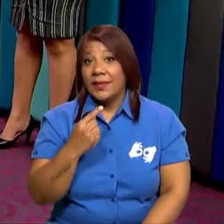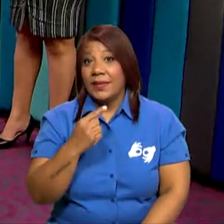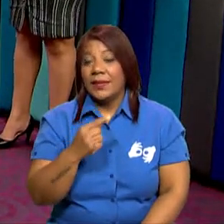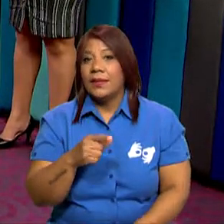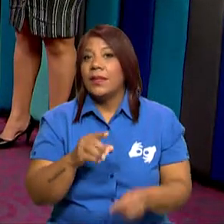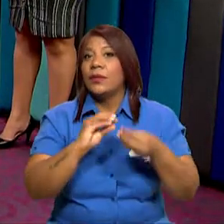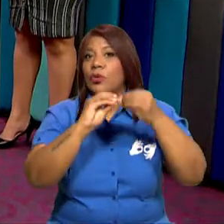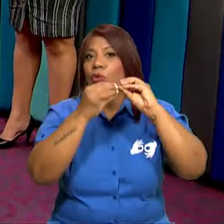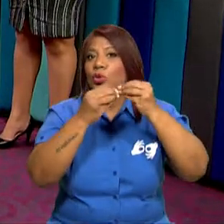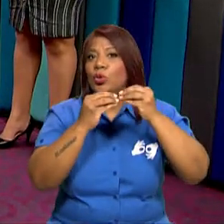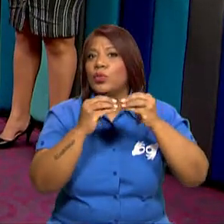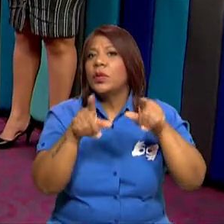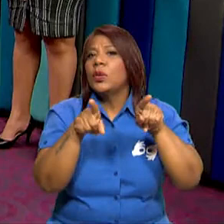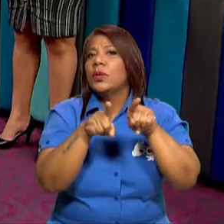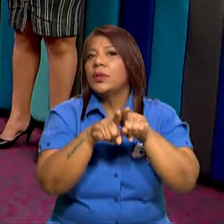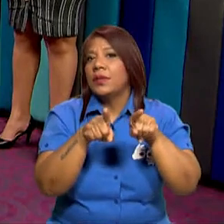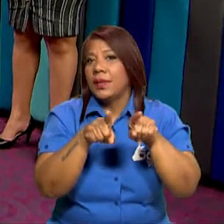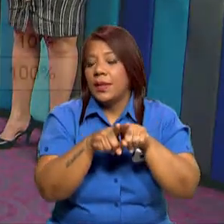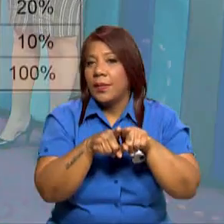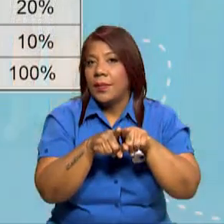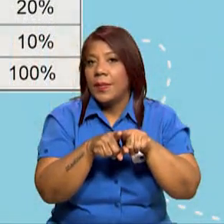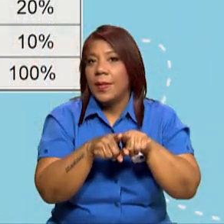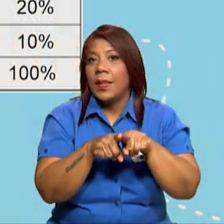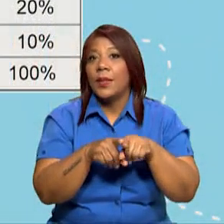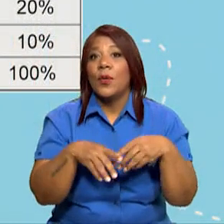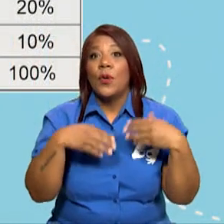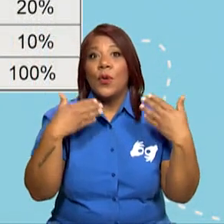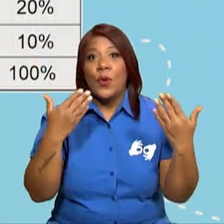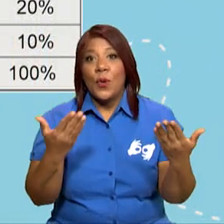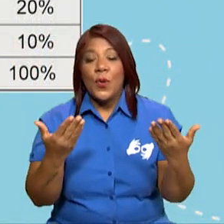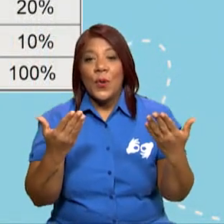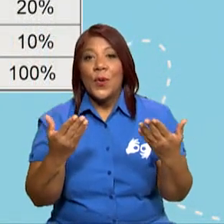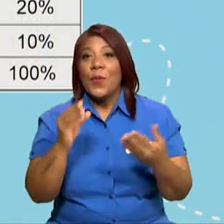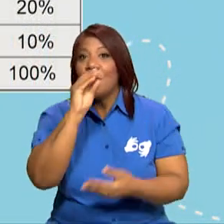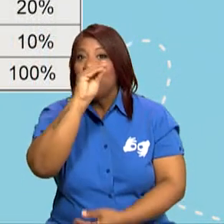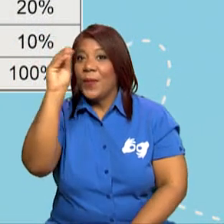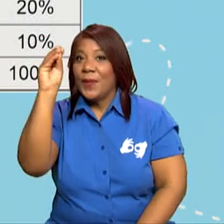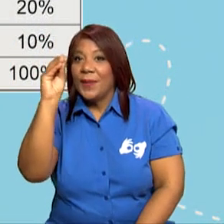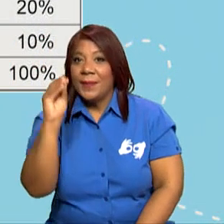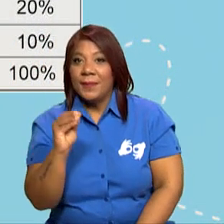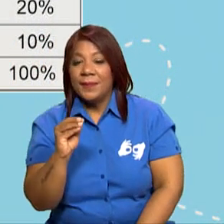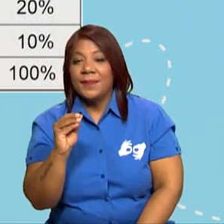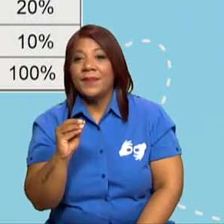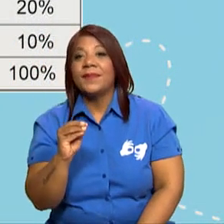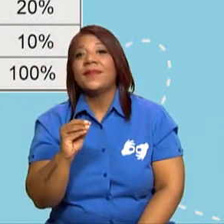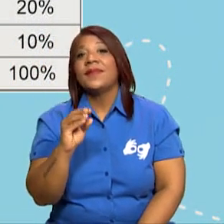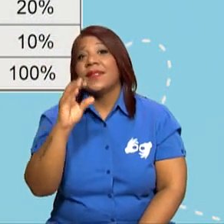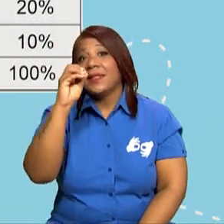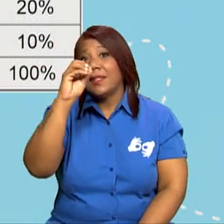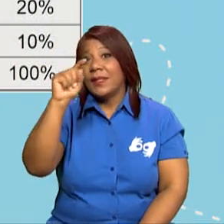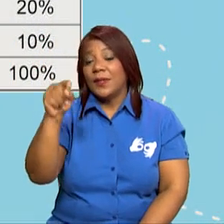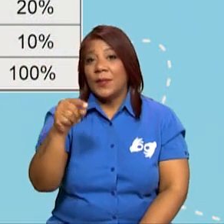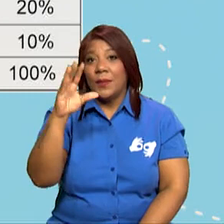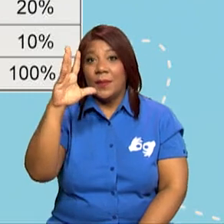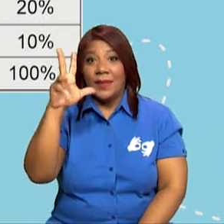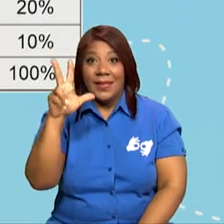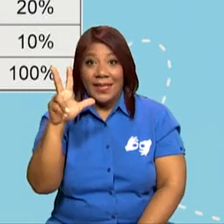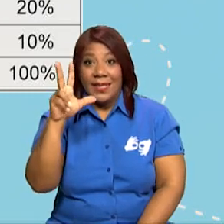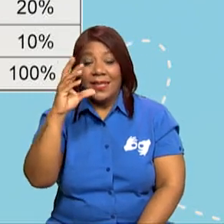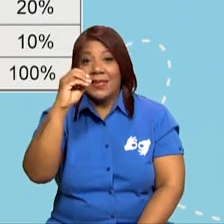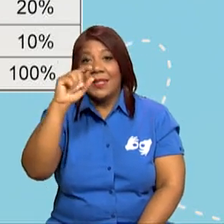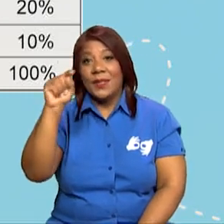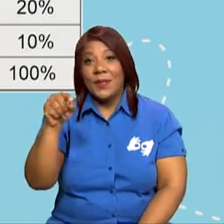cada una de las frecuencias relativas en el modo de valor decimal, tenemos 0,3, 0,15,